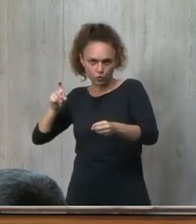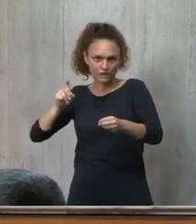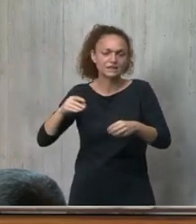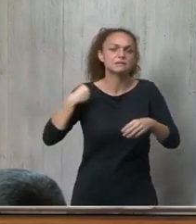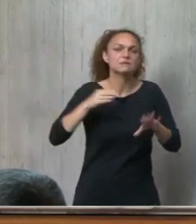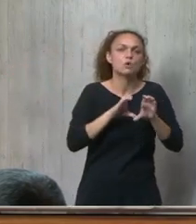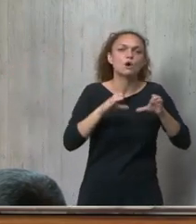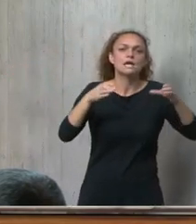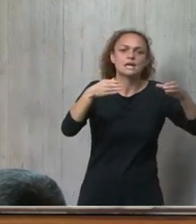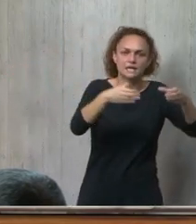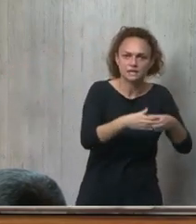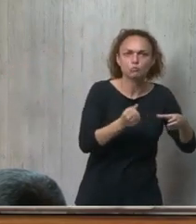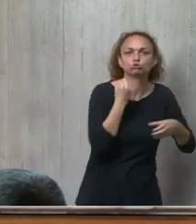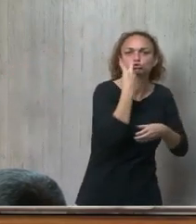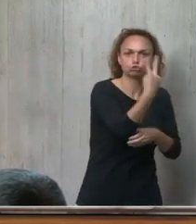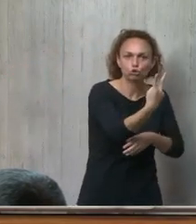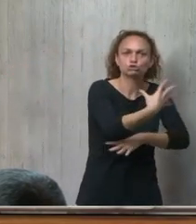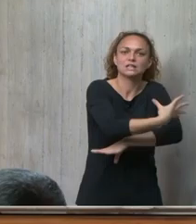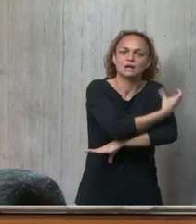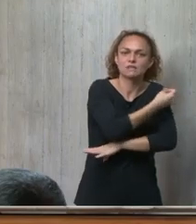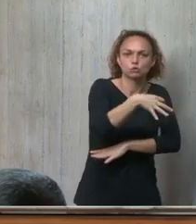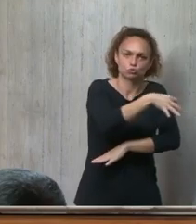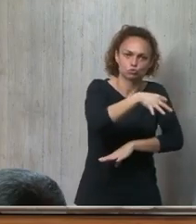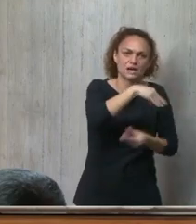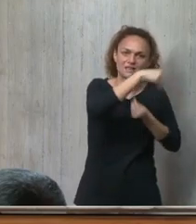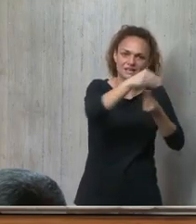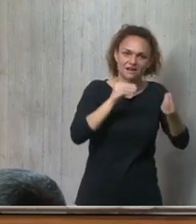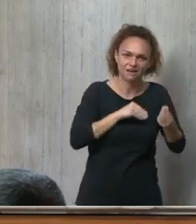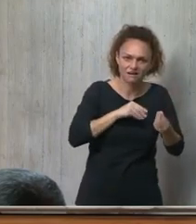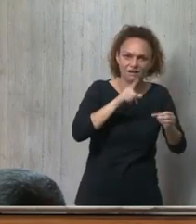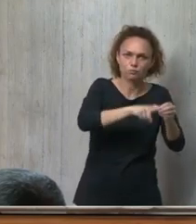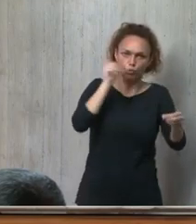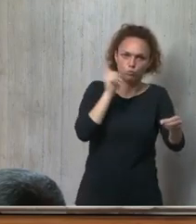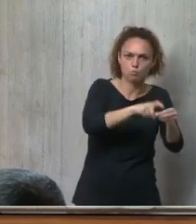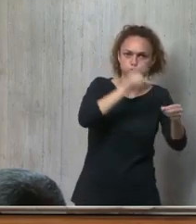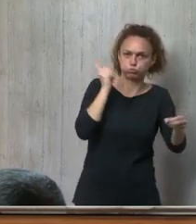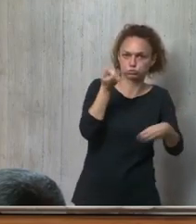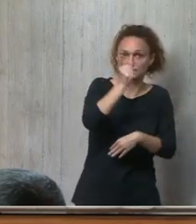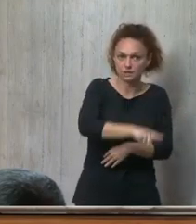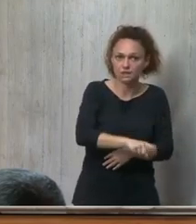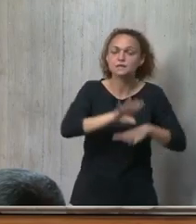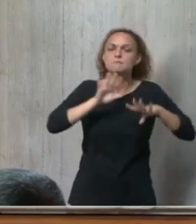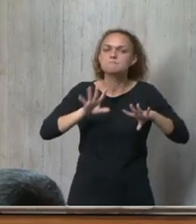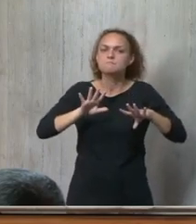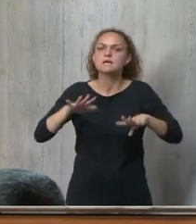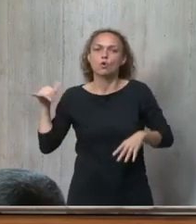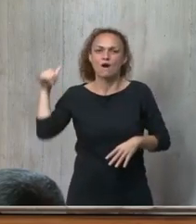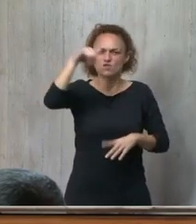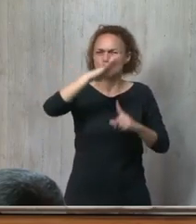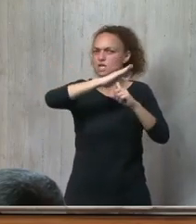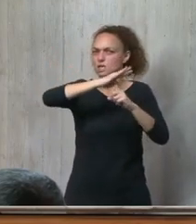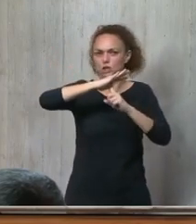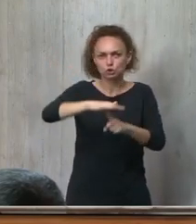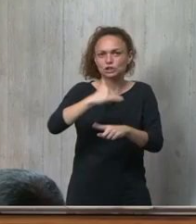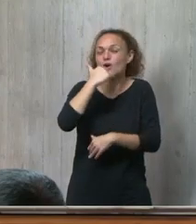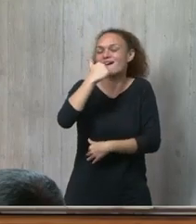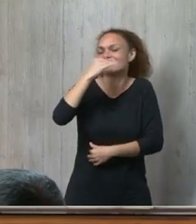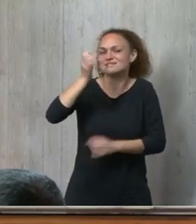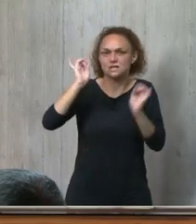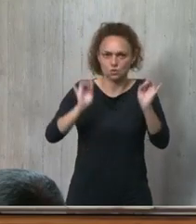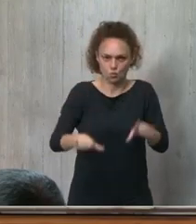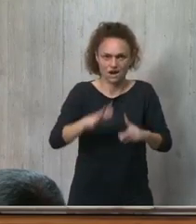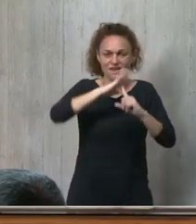del Cabildo Insular de Gran Canaria. En cambio, se mantienen prácticamente los mismos medios aéreos. Quitamos un helicóptero porque nos hace